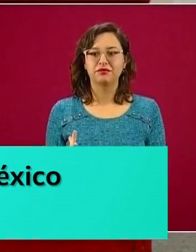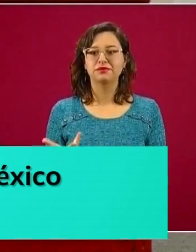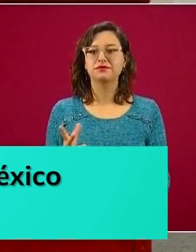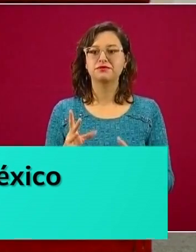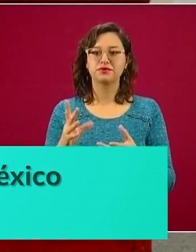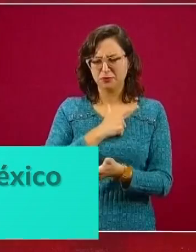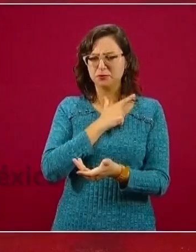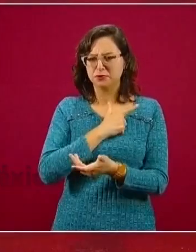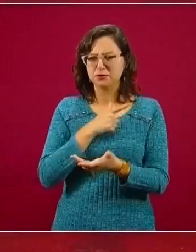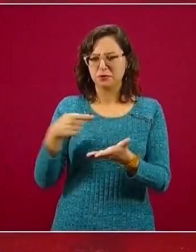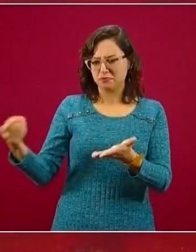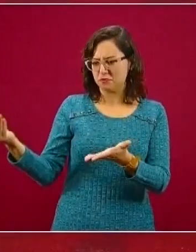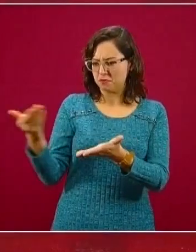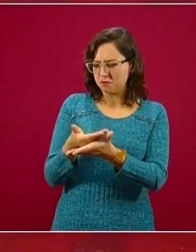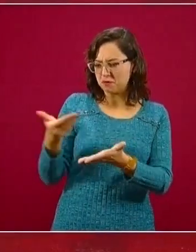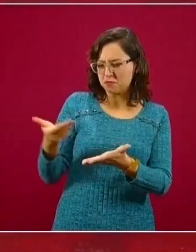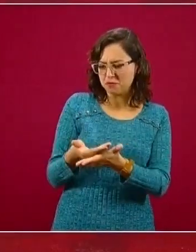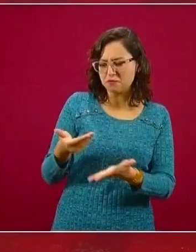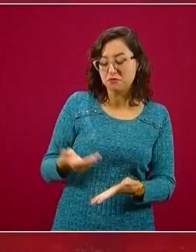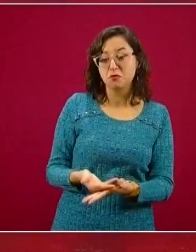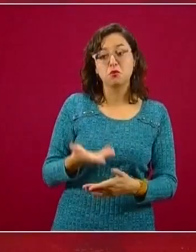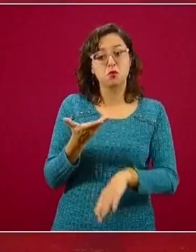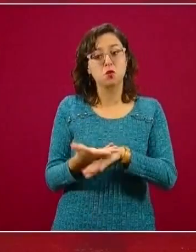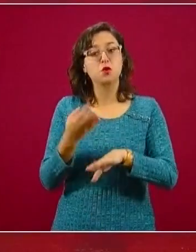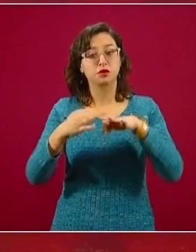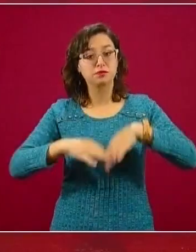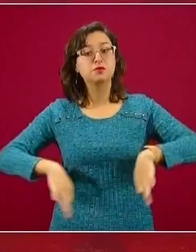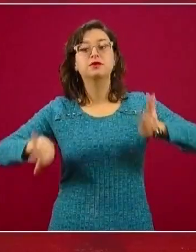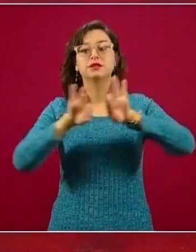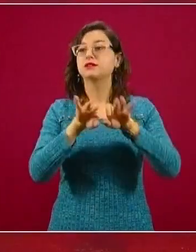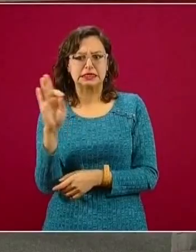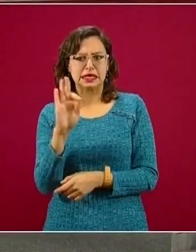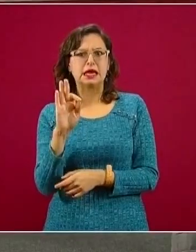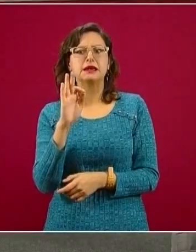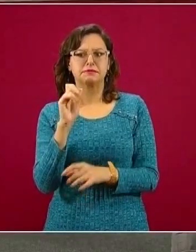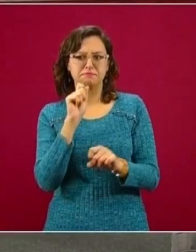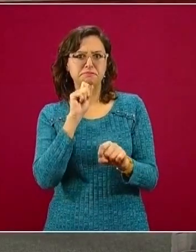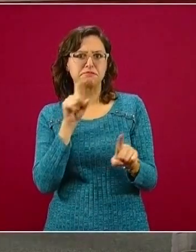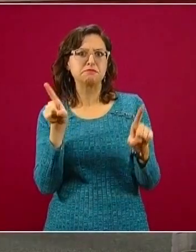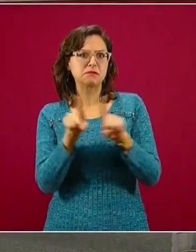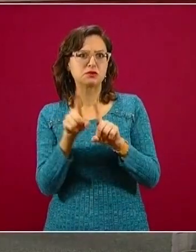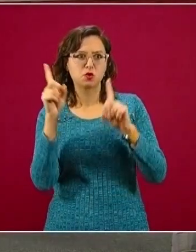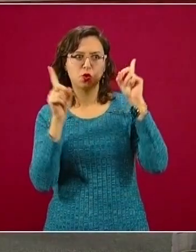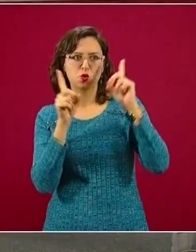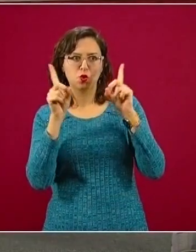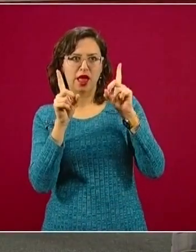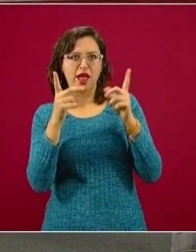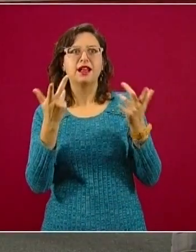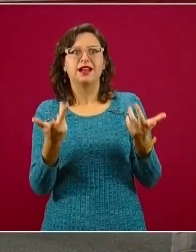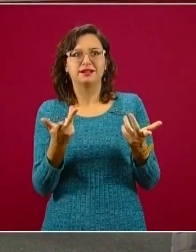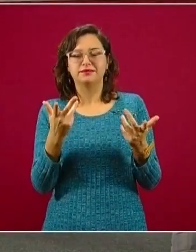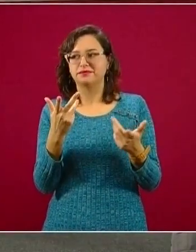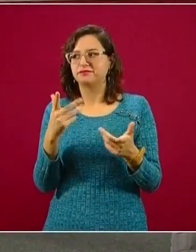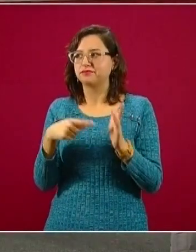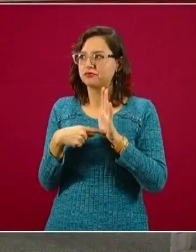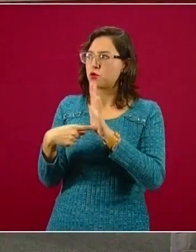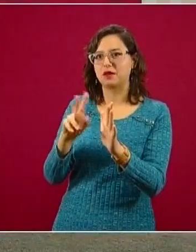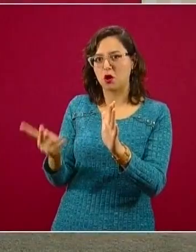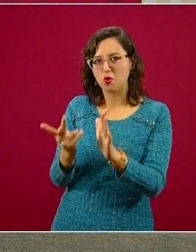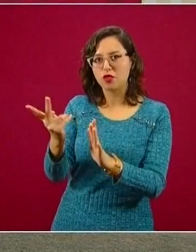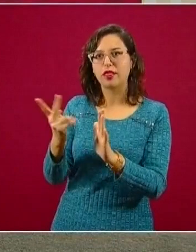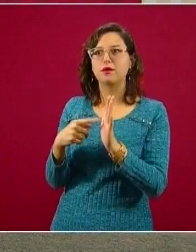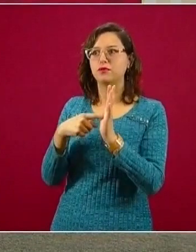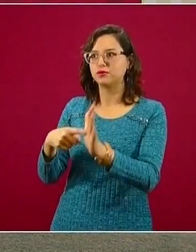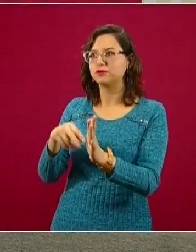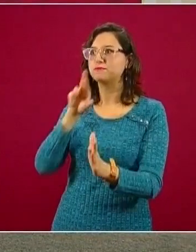alcanzaron los tres mil 465 con el registro de 112 nuevos decesos informó la secretaría de salud federal